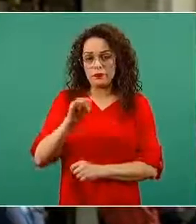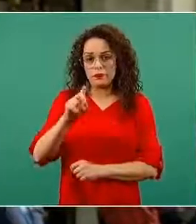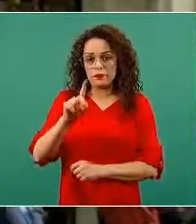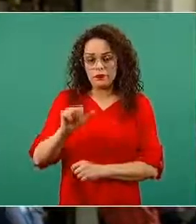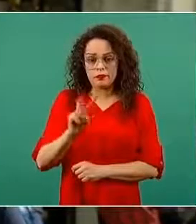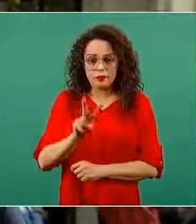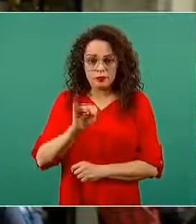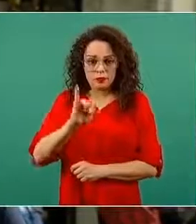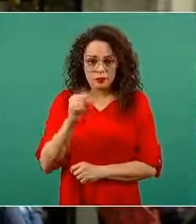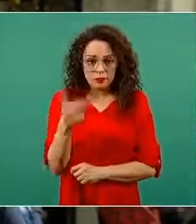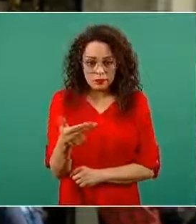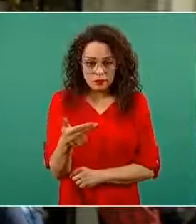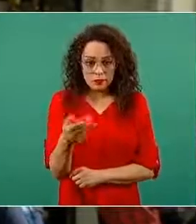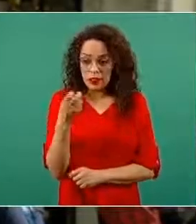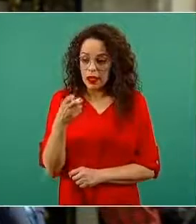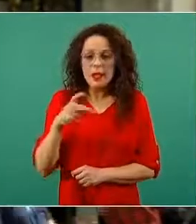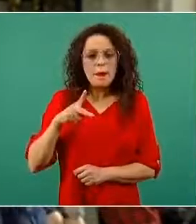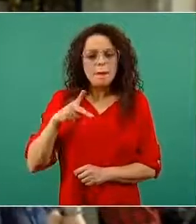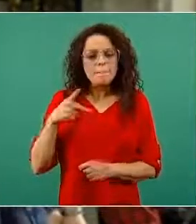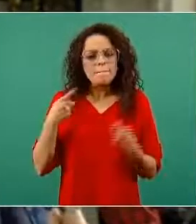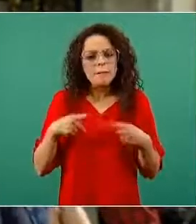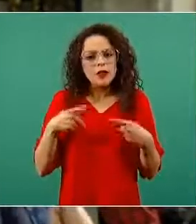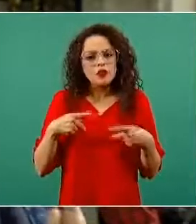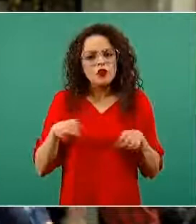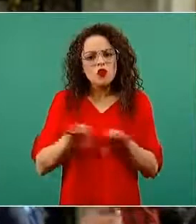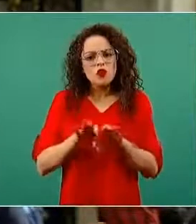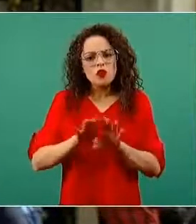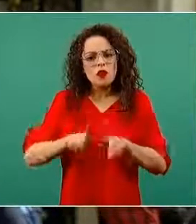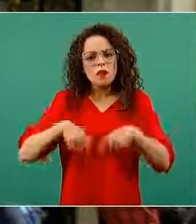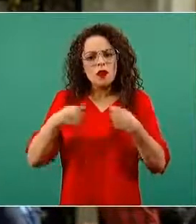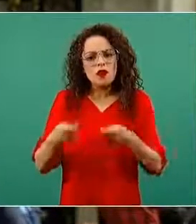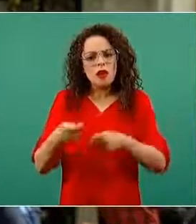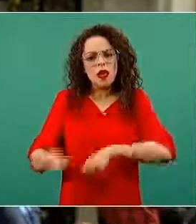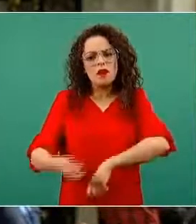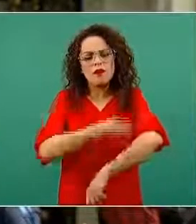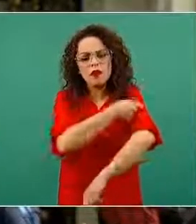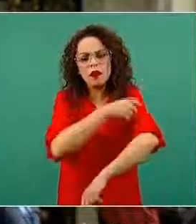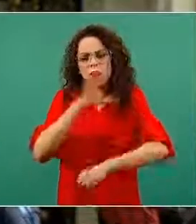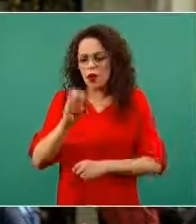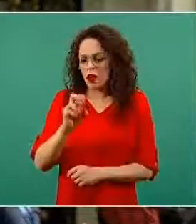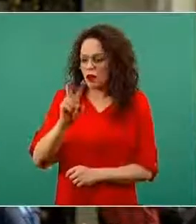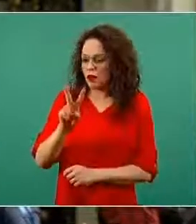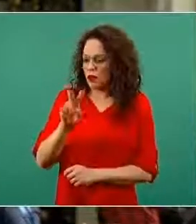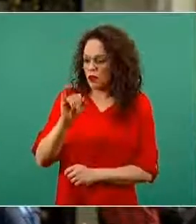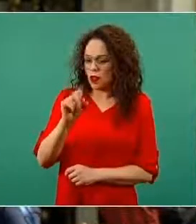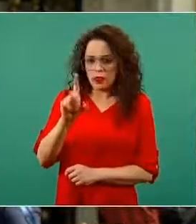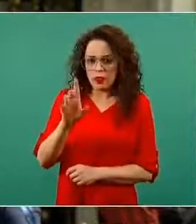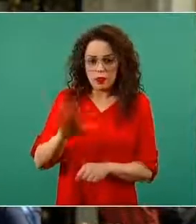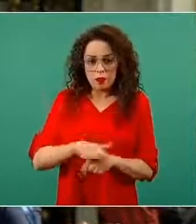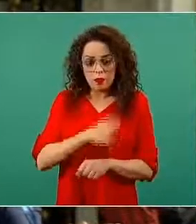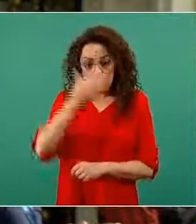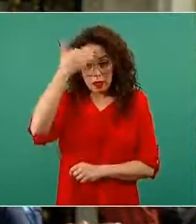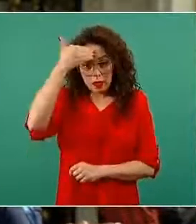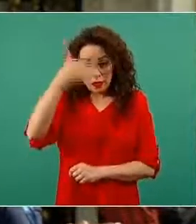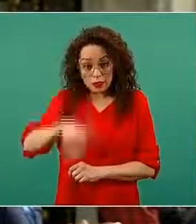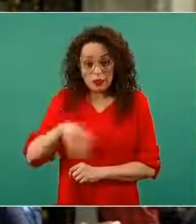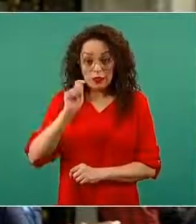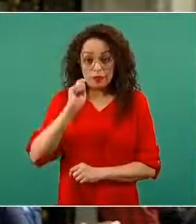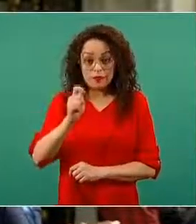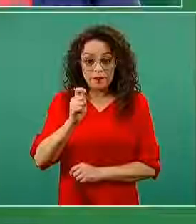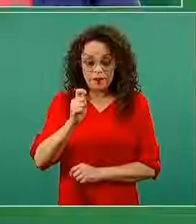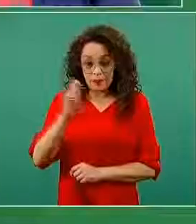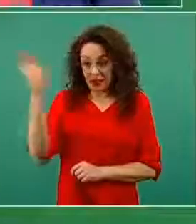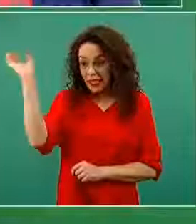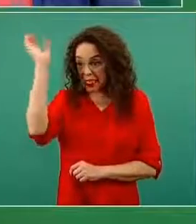Este grupo de personas, ¿cómo van a recibir la vacuna del COVID cuando sabemos que en 30 años la